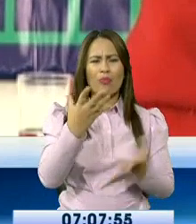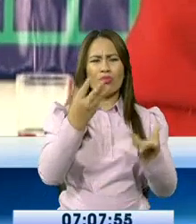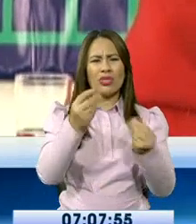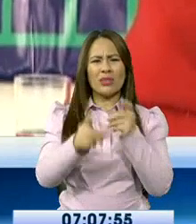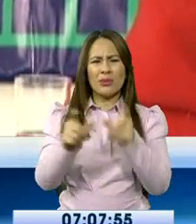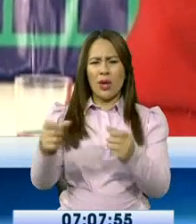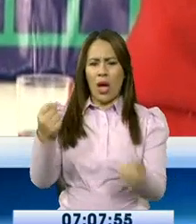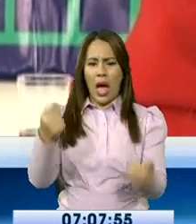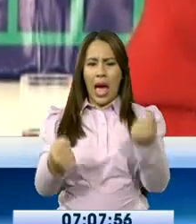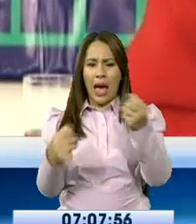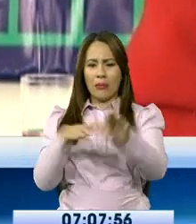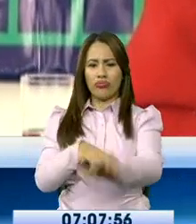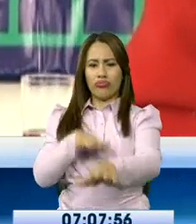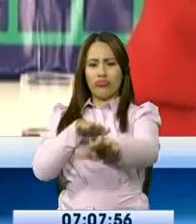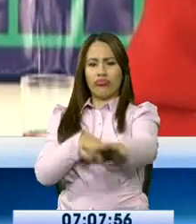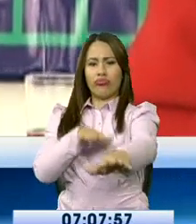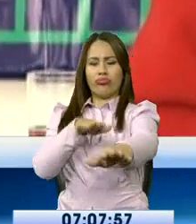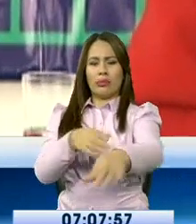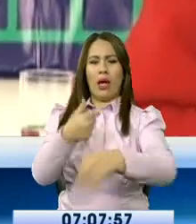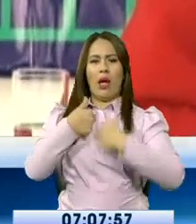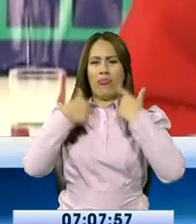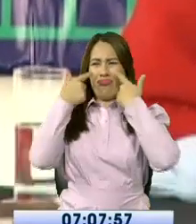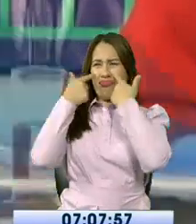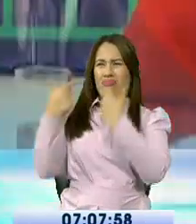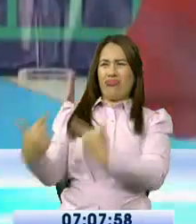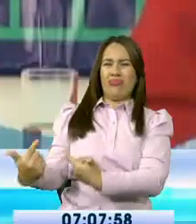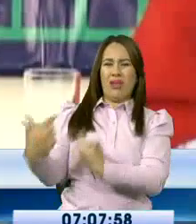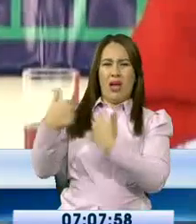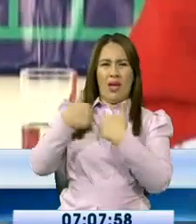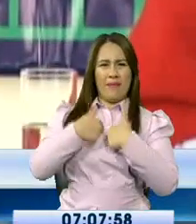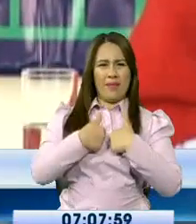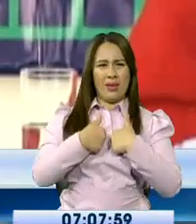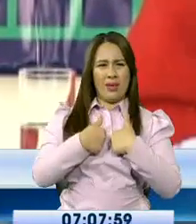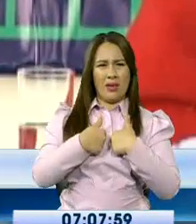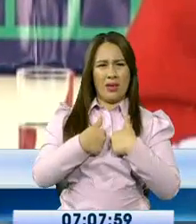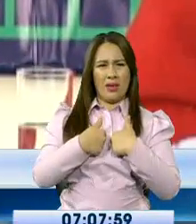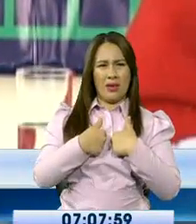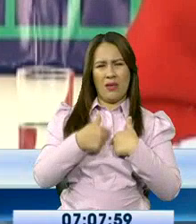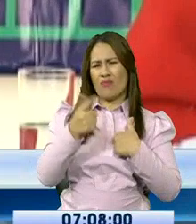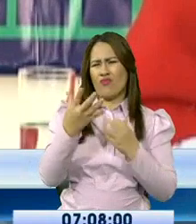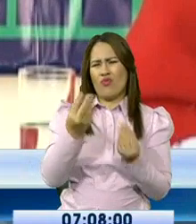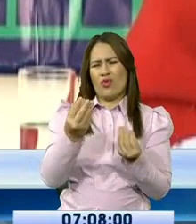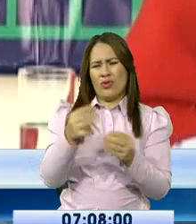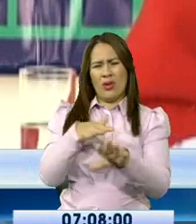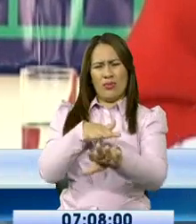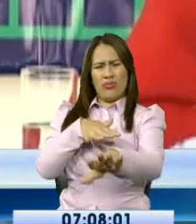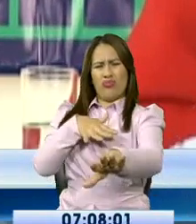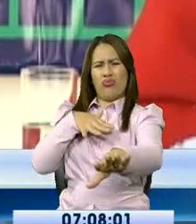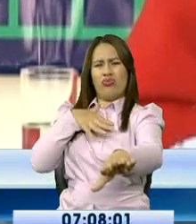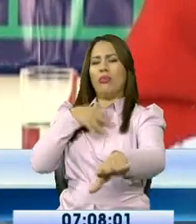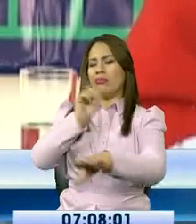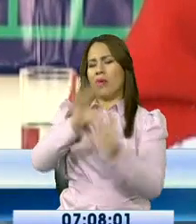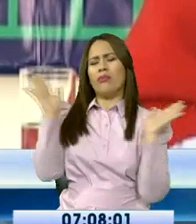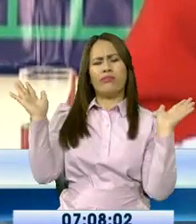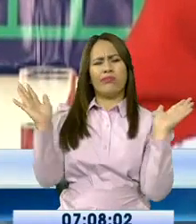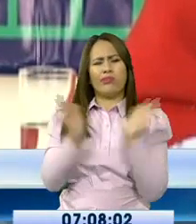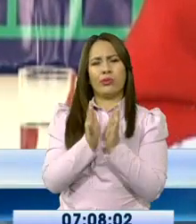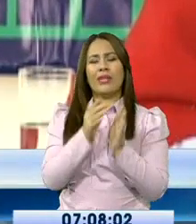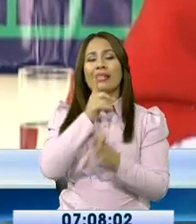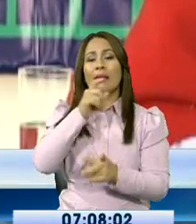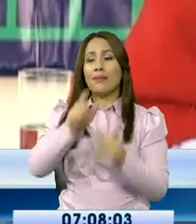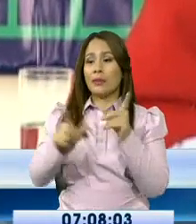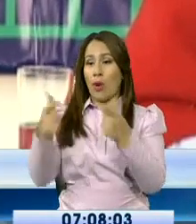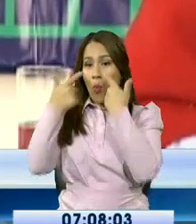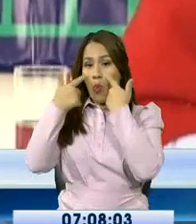de vehículos que me acompañaba demasiado grande. Hay que reducirla. La gente que me protege